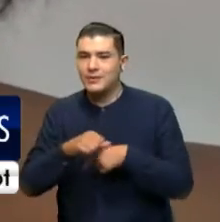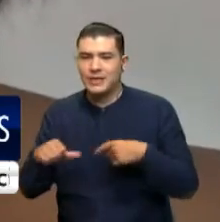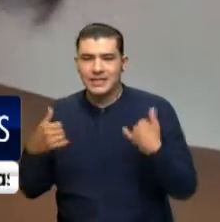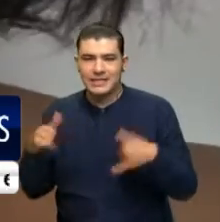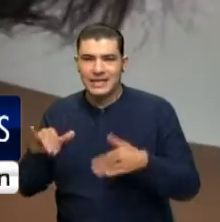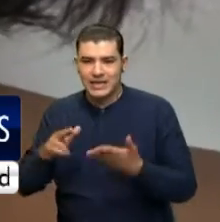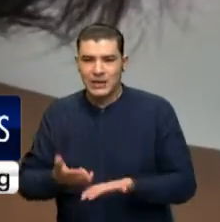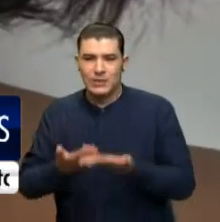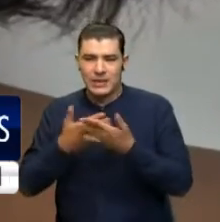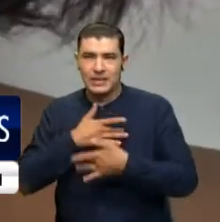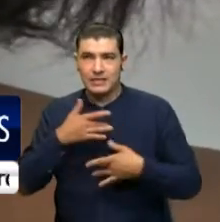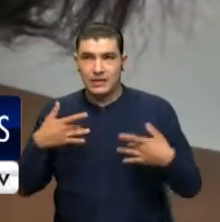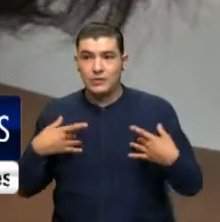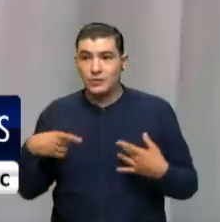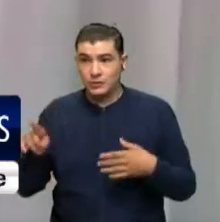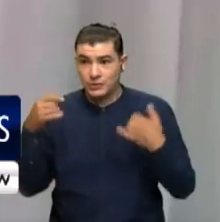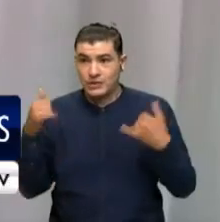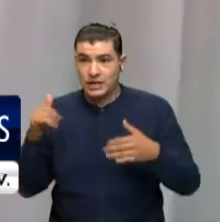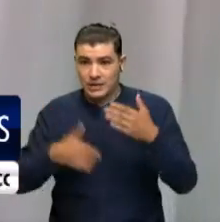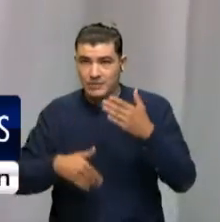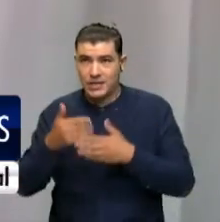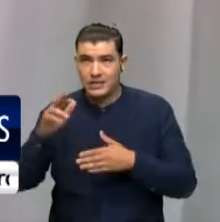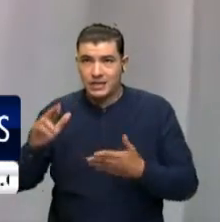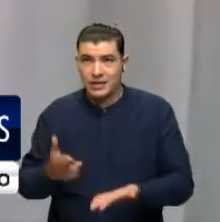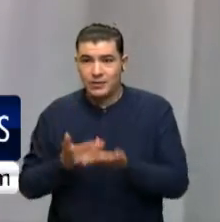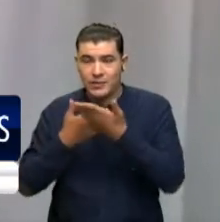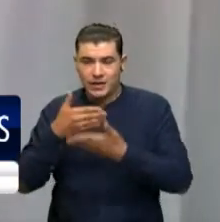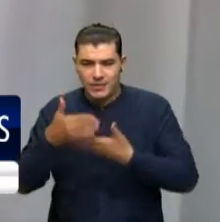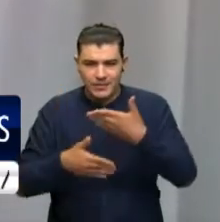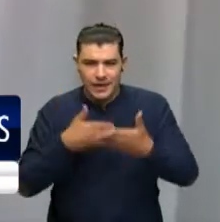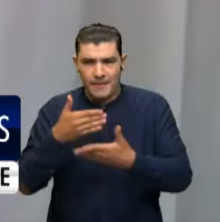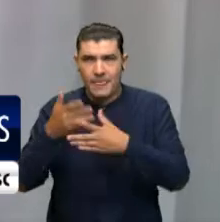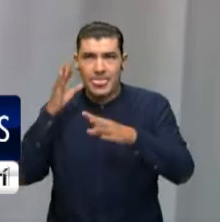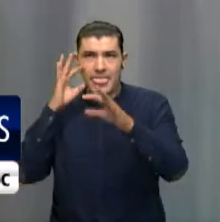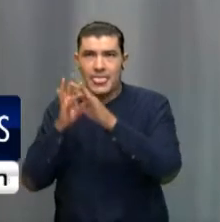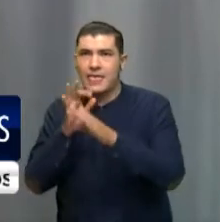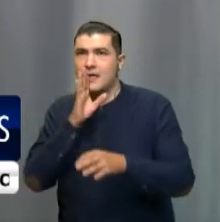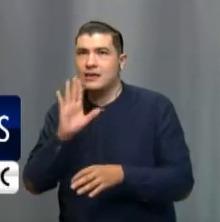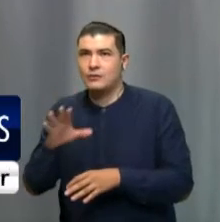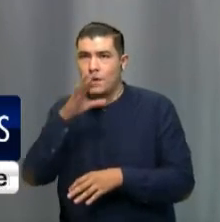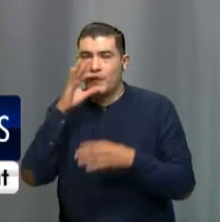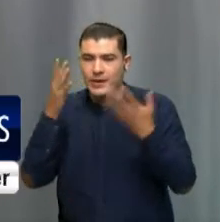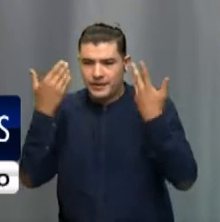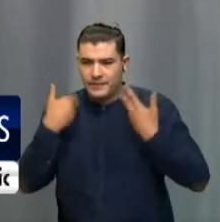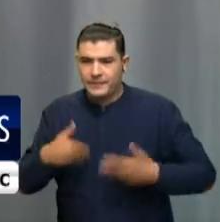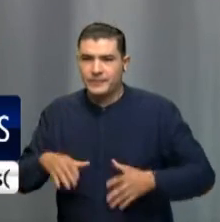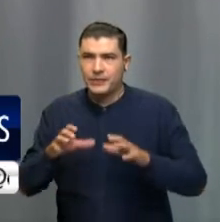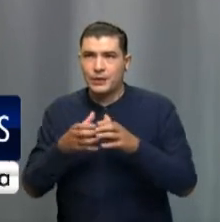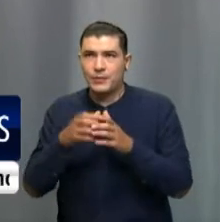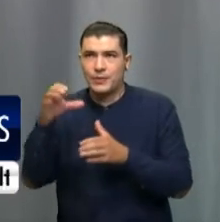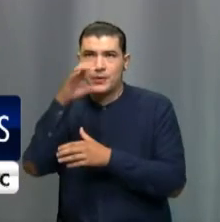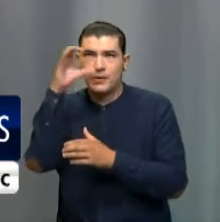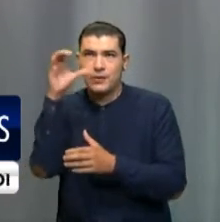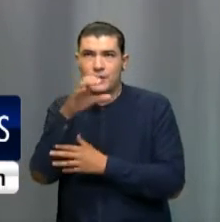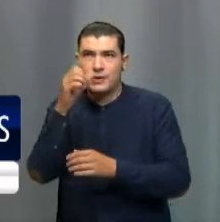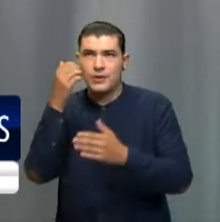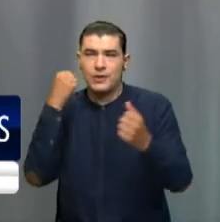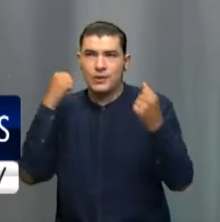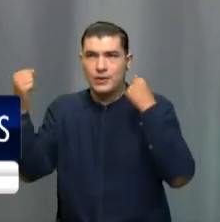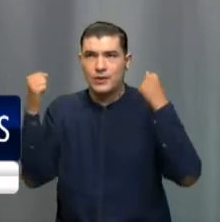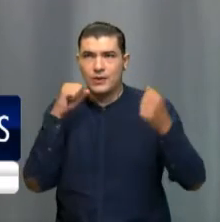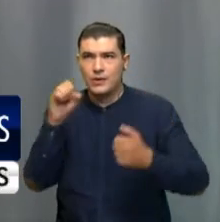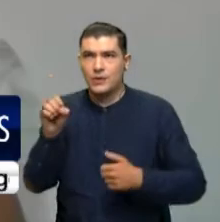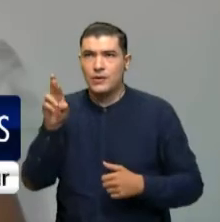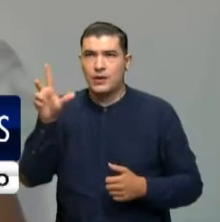deportista rojinegra ya inició su recuperación que será dirigida por el fisioterapeuta de la selección colombia de gimnasia